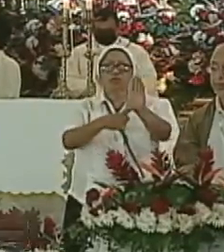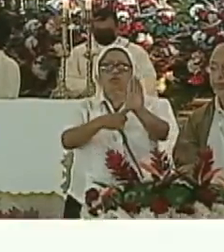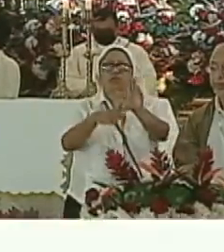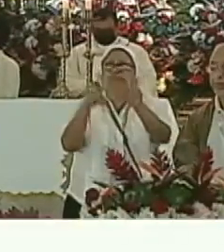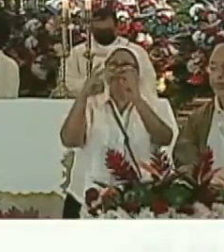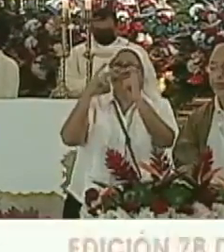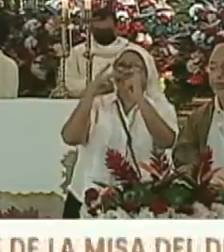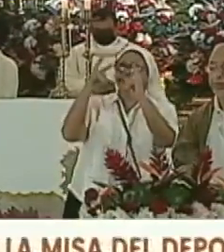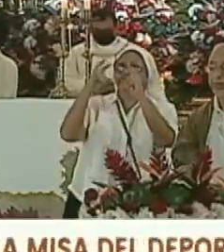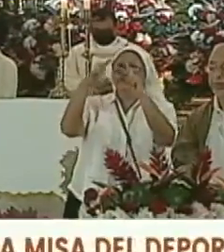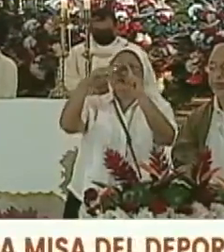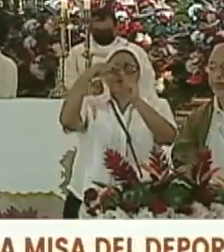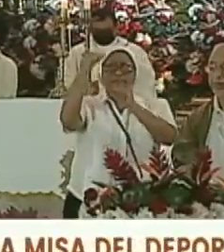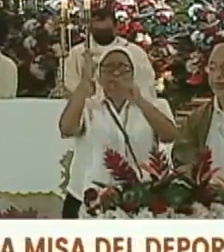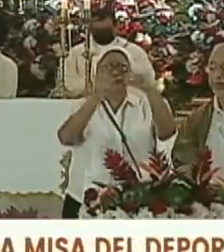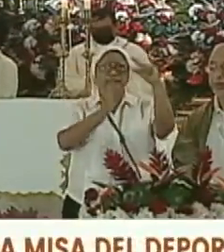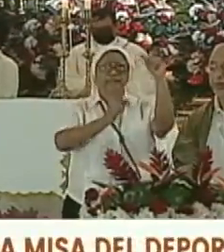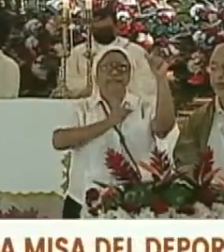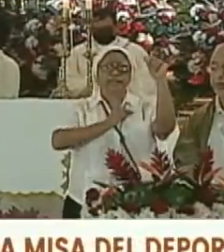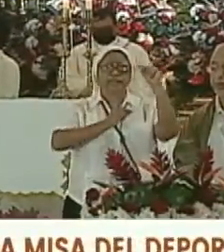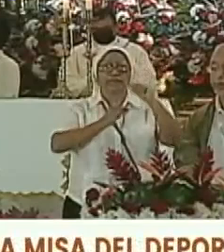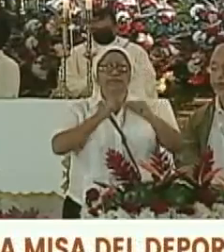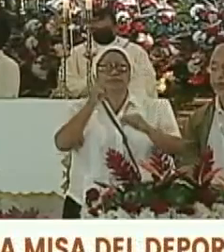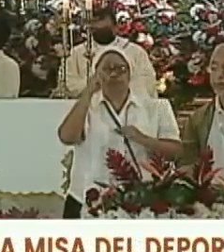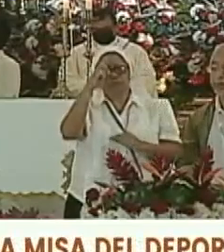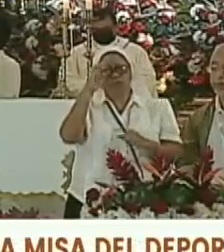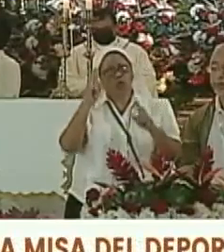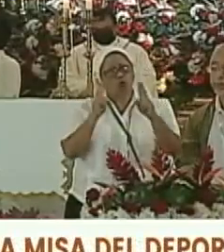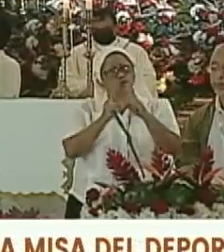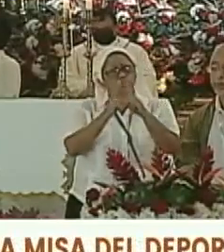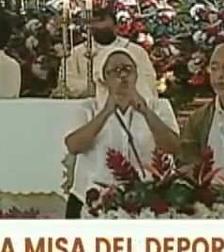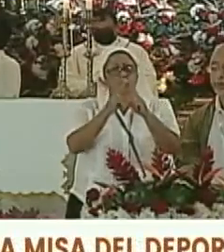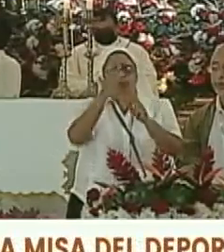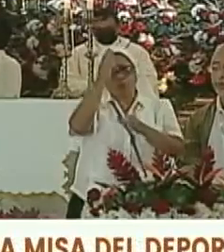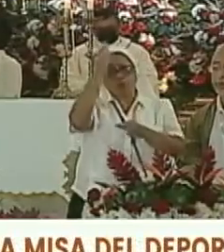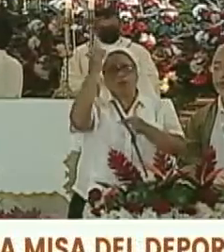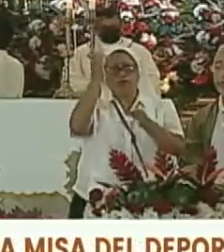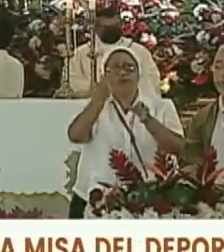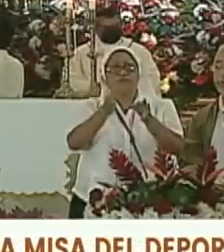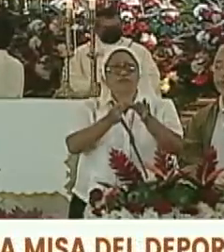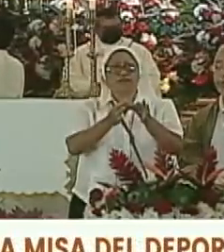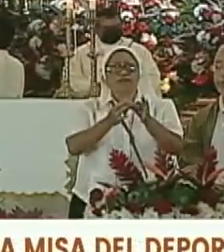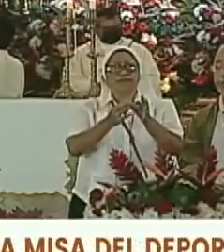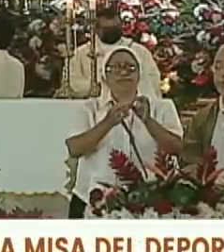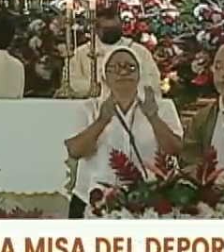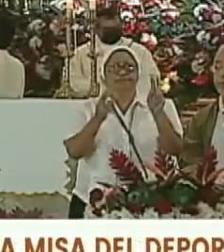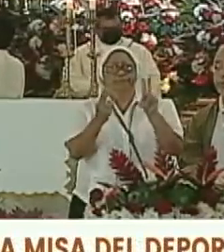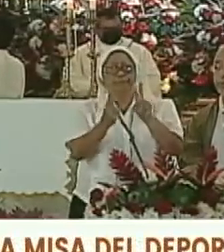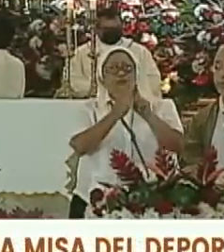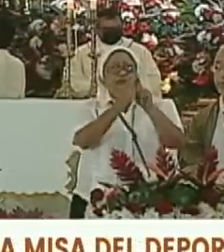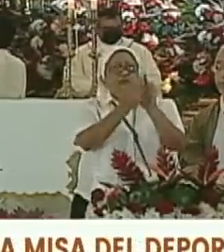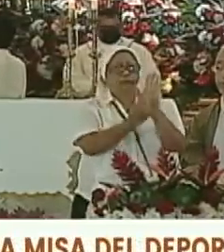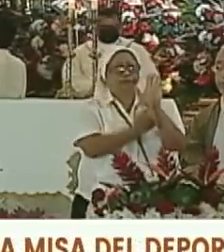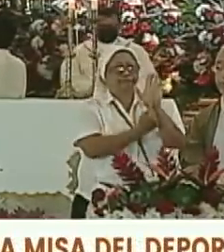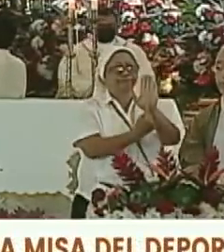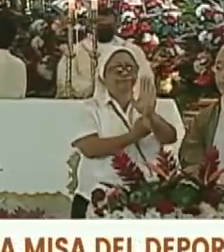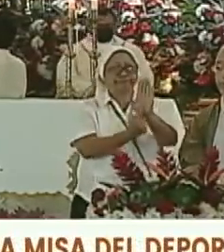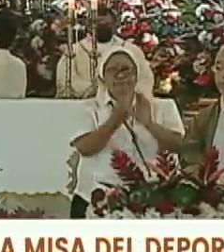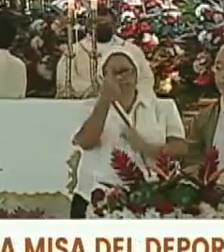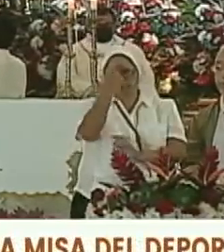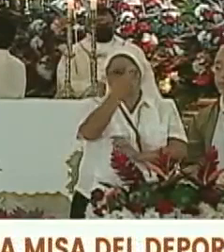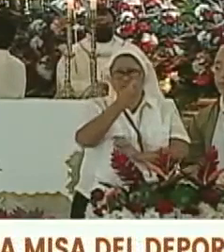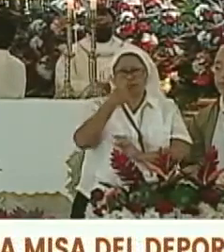concede a los que ya te conocemos por la fe poder contemplar un día cara a cara la hermosura